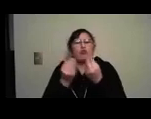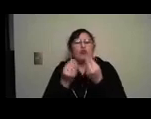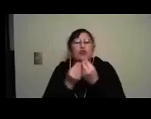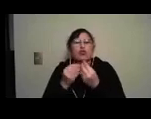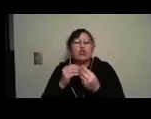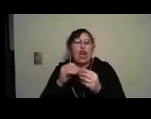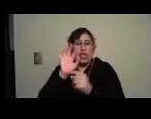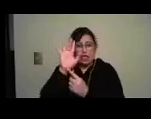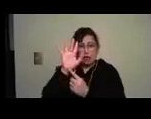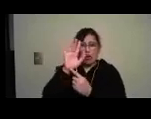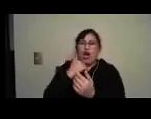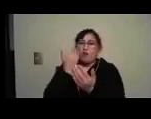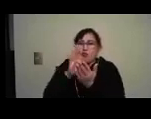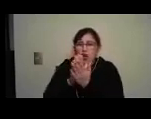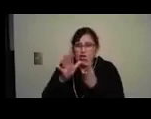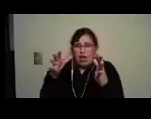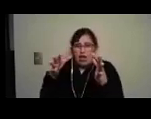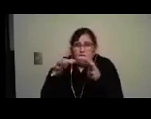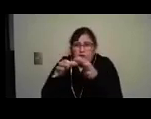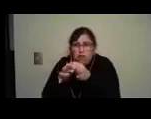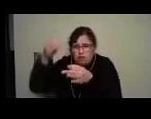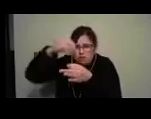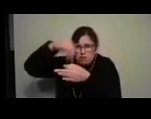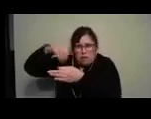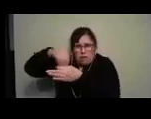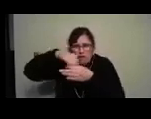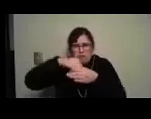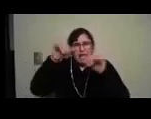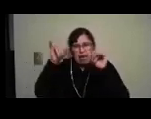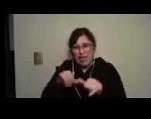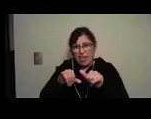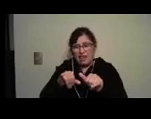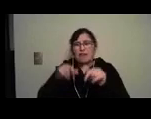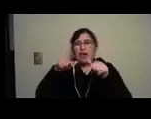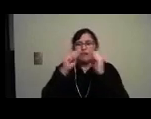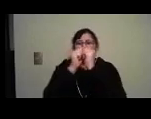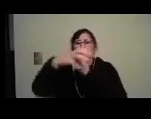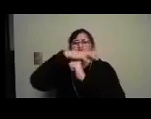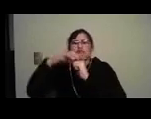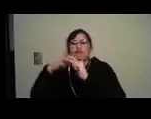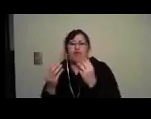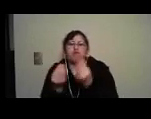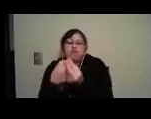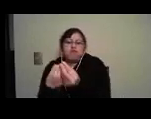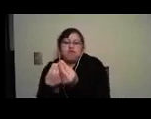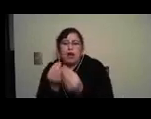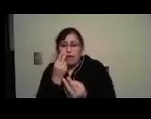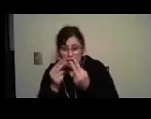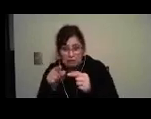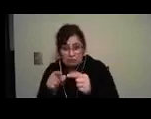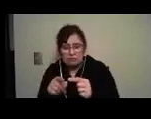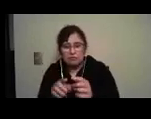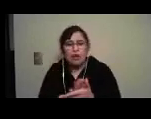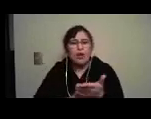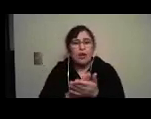que las proteínas se comienzan a acumular a nivel cerebral. Y que también está graficado acá, ya los ovillos neurofibrilares,